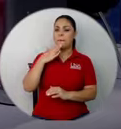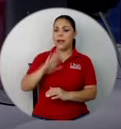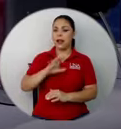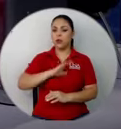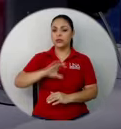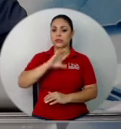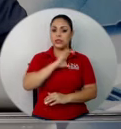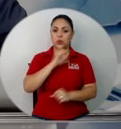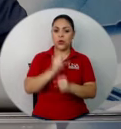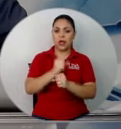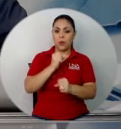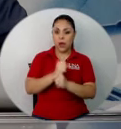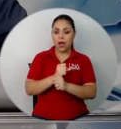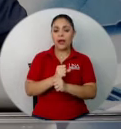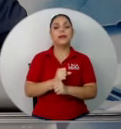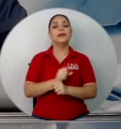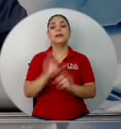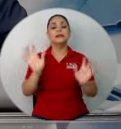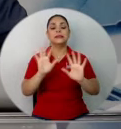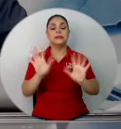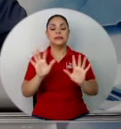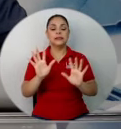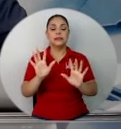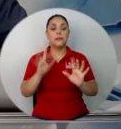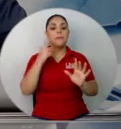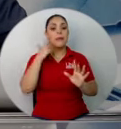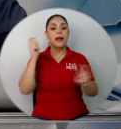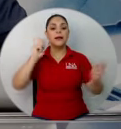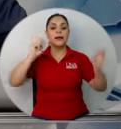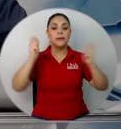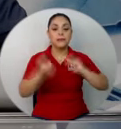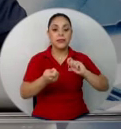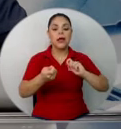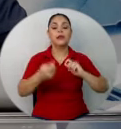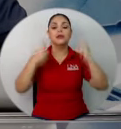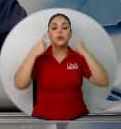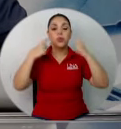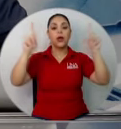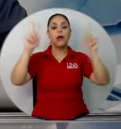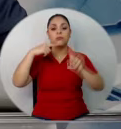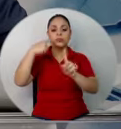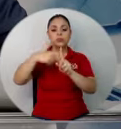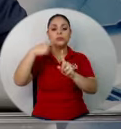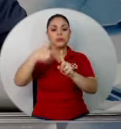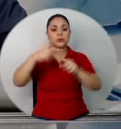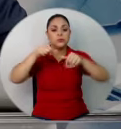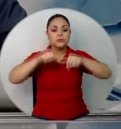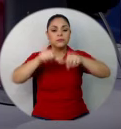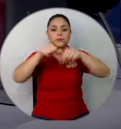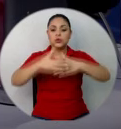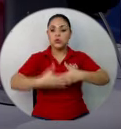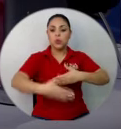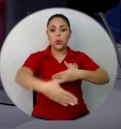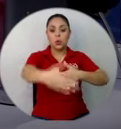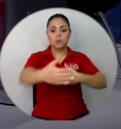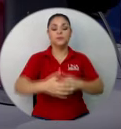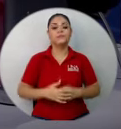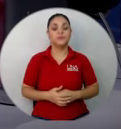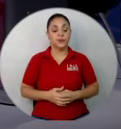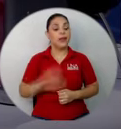lo que sea, de manera que podemos asegurarnos de que ese clima organizacional positivo se mantenga a lo largo de todo el